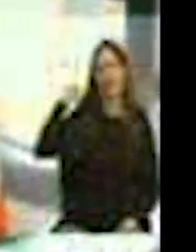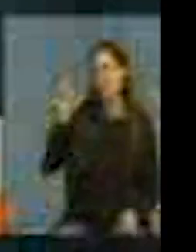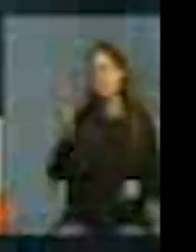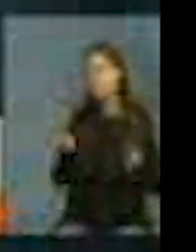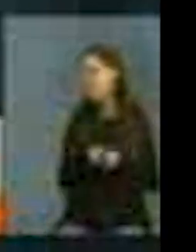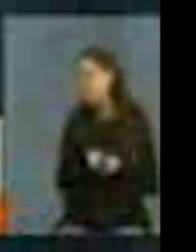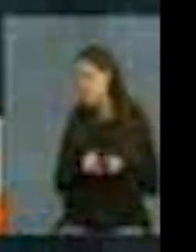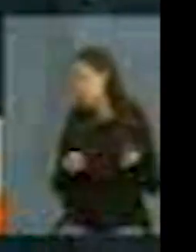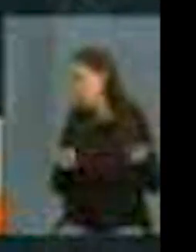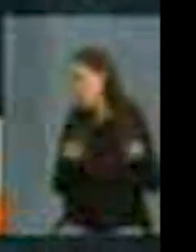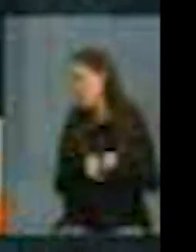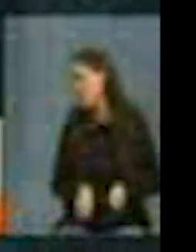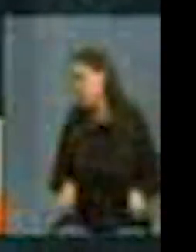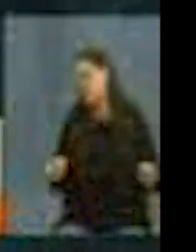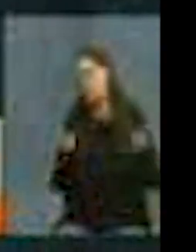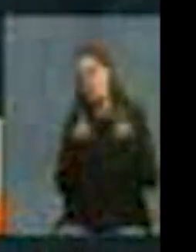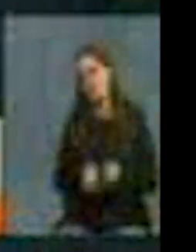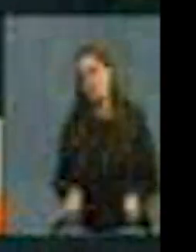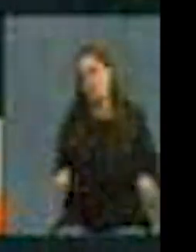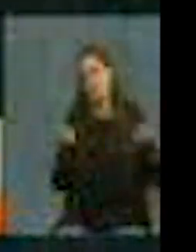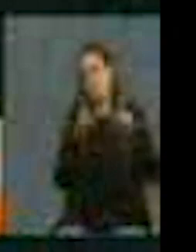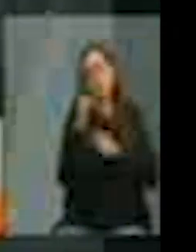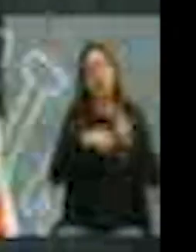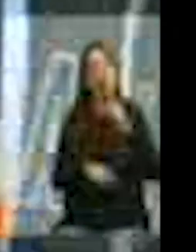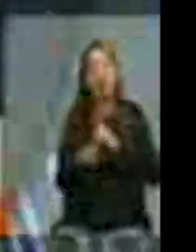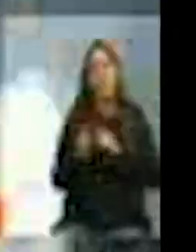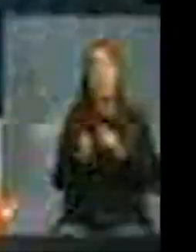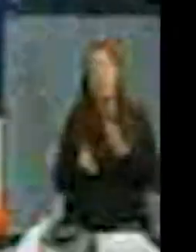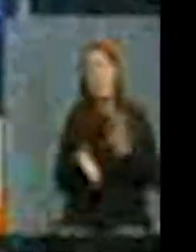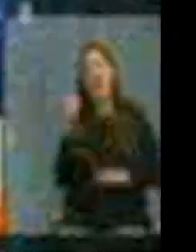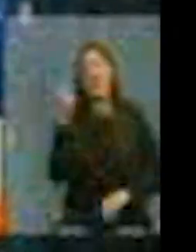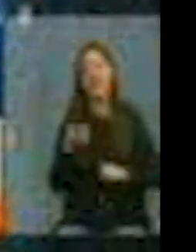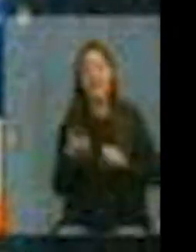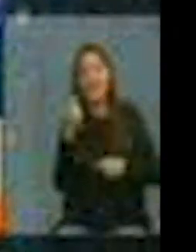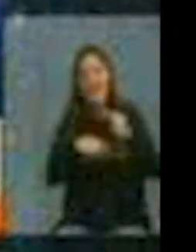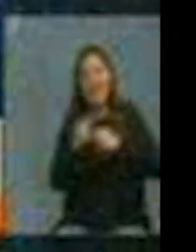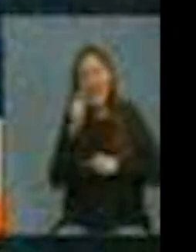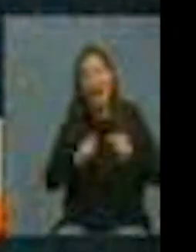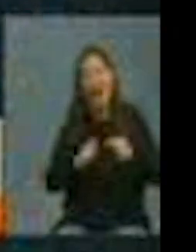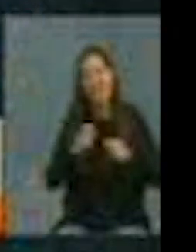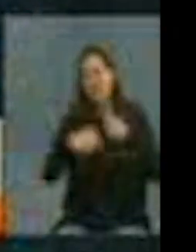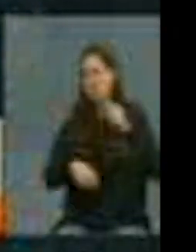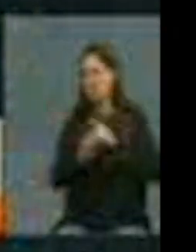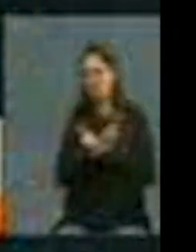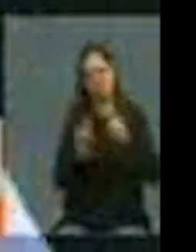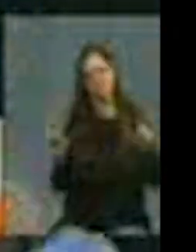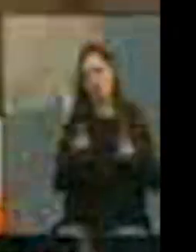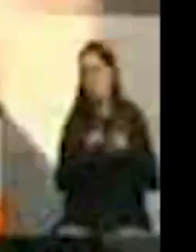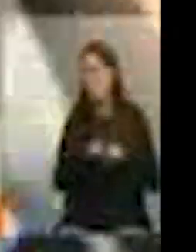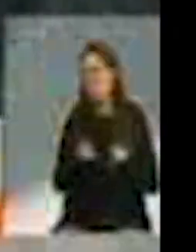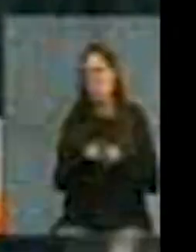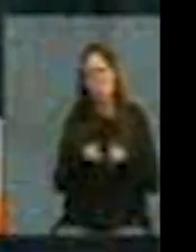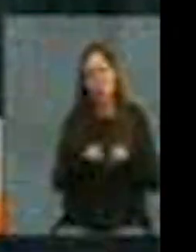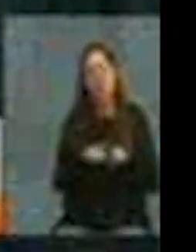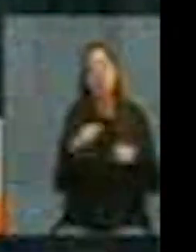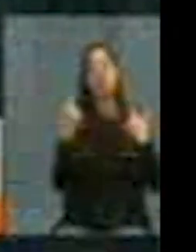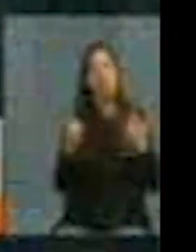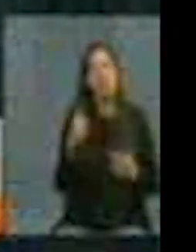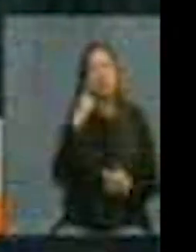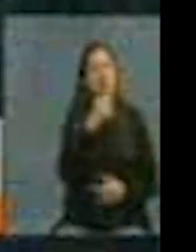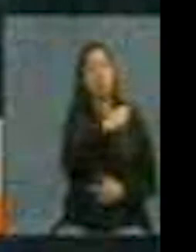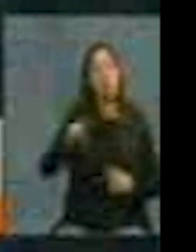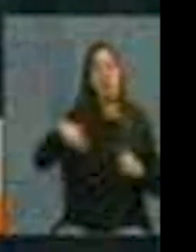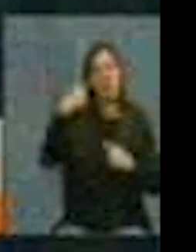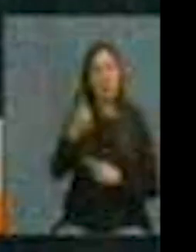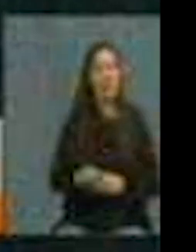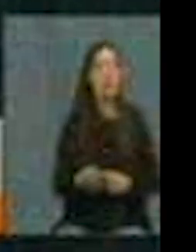hubo ninguna modificación ni ningún aumento en la venta de boletos, y esperamos que esto sea igual la semana que